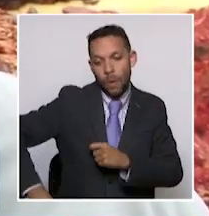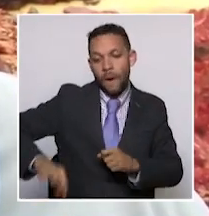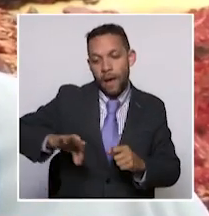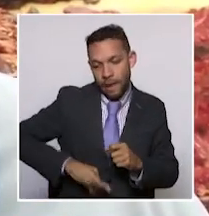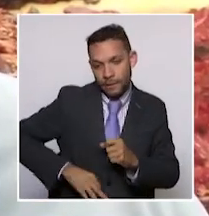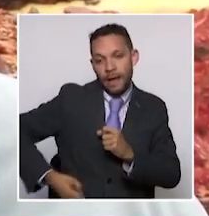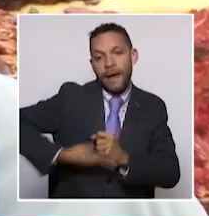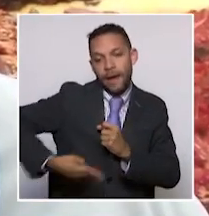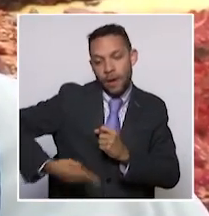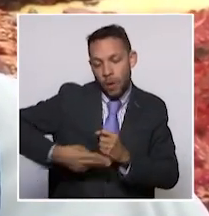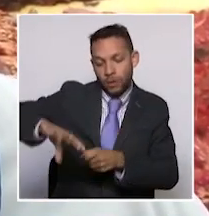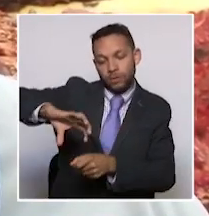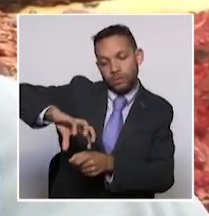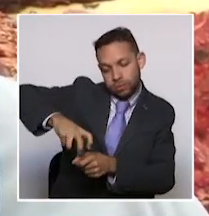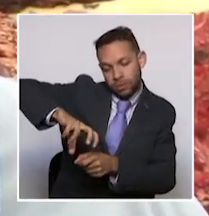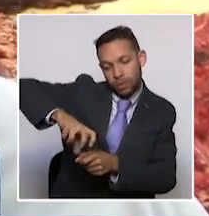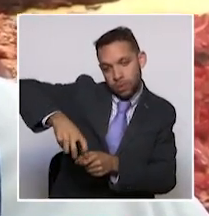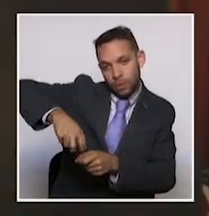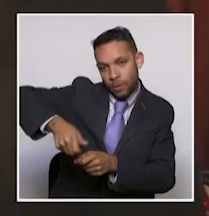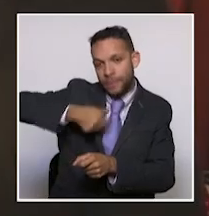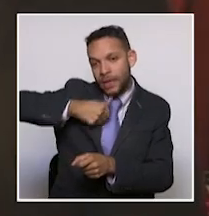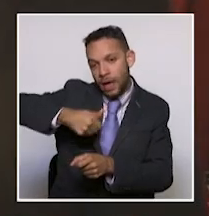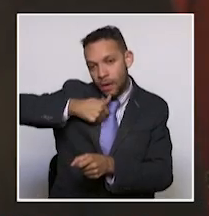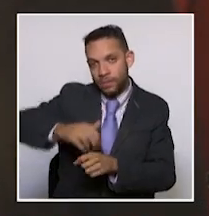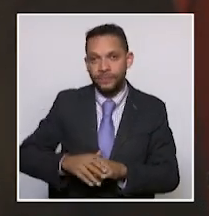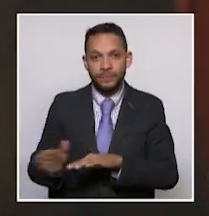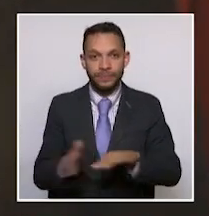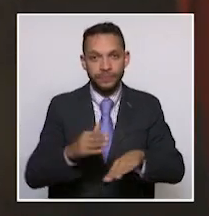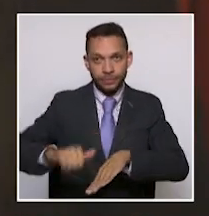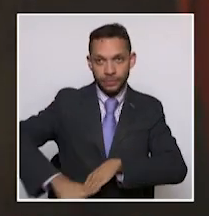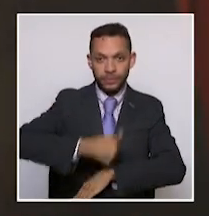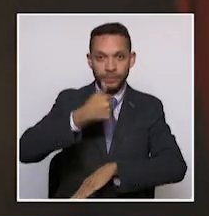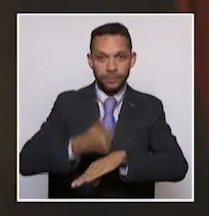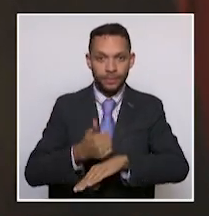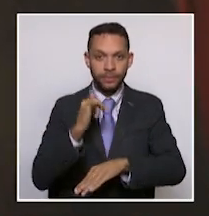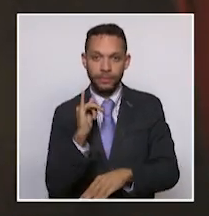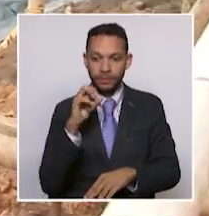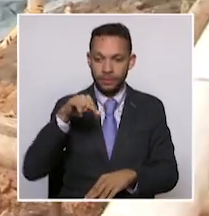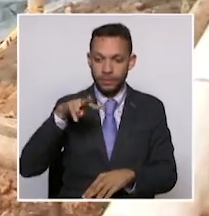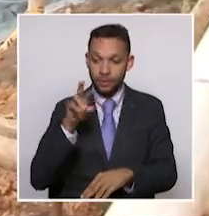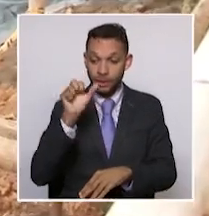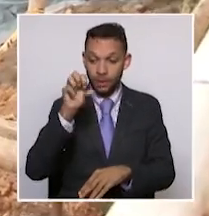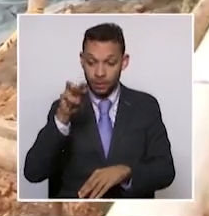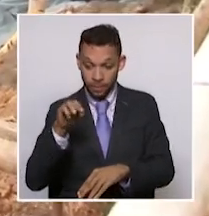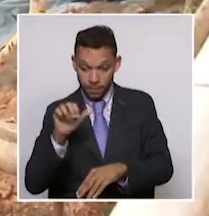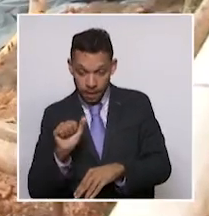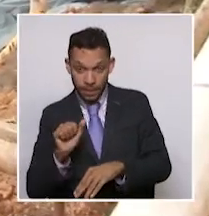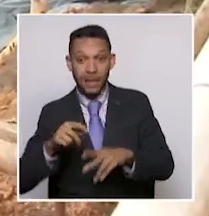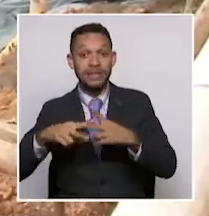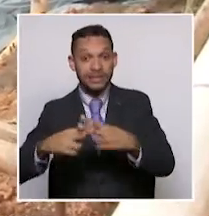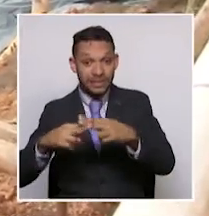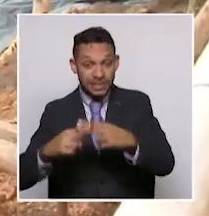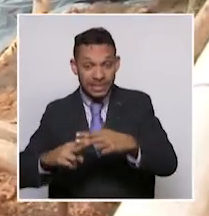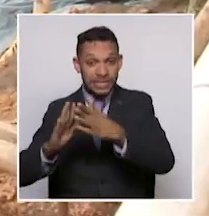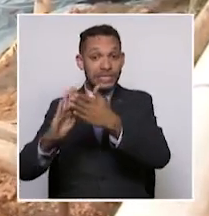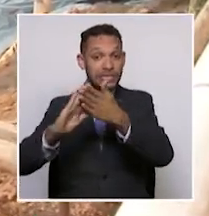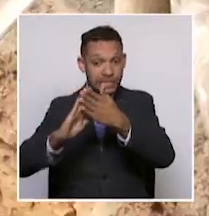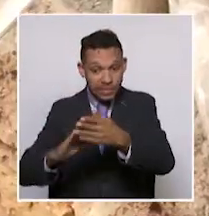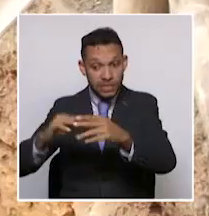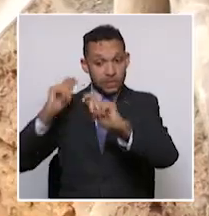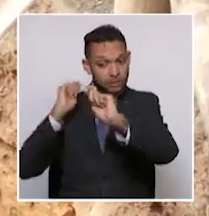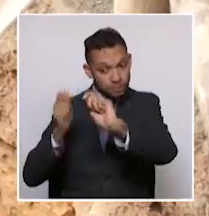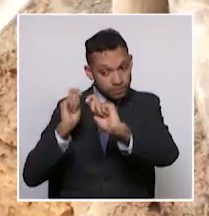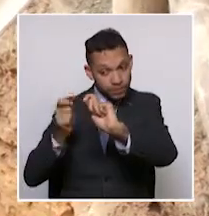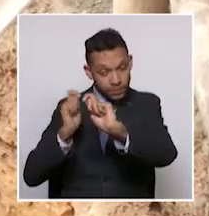uso estrictamente necesario del servicio de acueducto. El gerente del INVAMA, José Fernando Mejía, explicó que mientras se realizaban obras de reparación del tubo de agua,